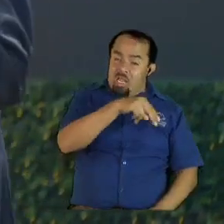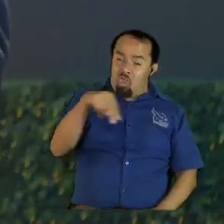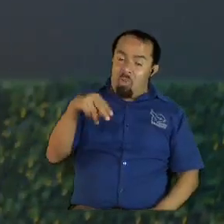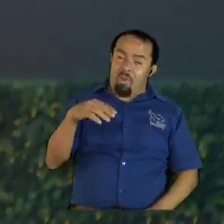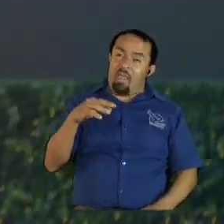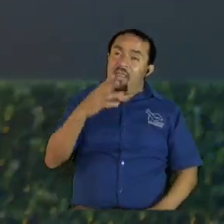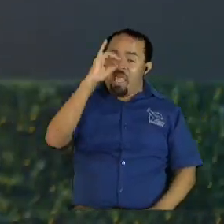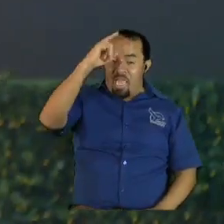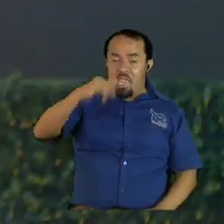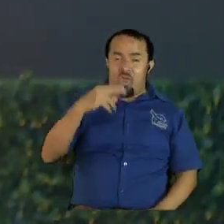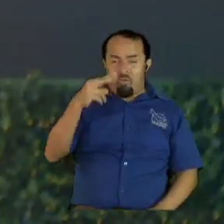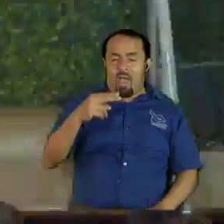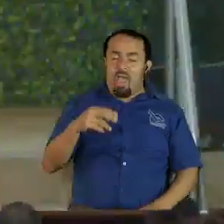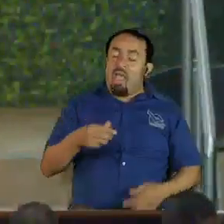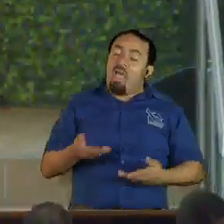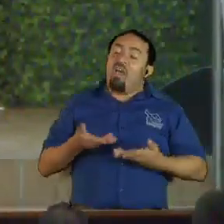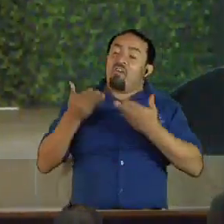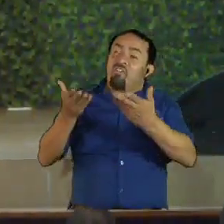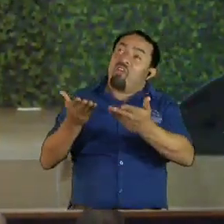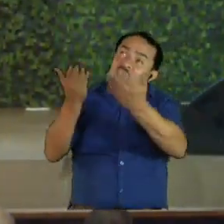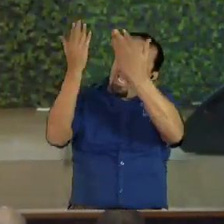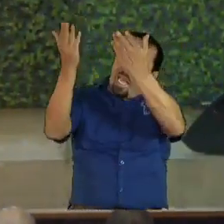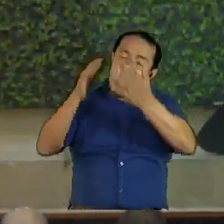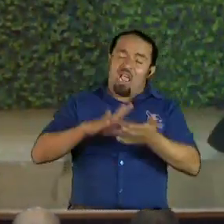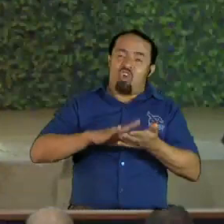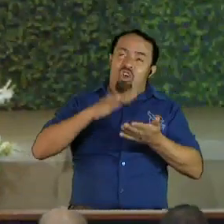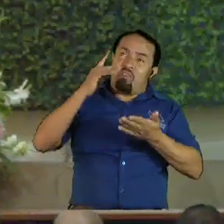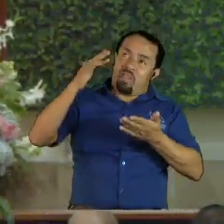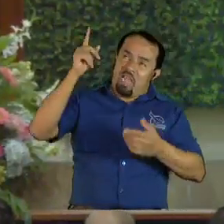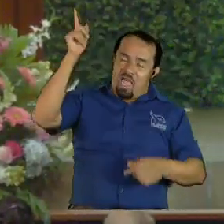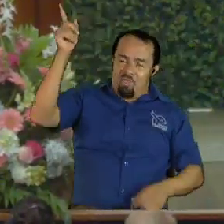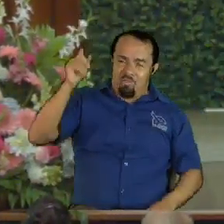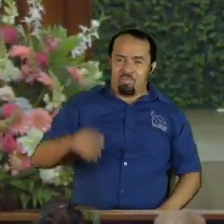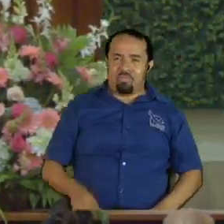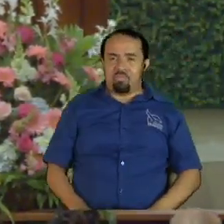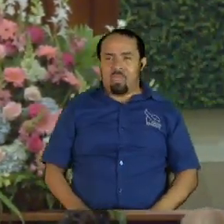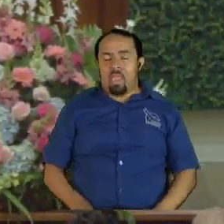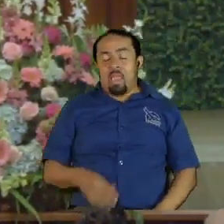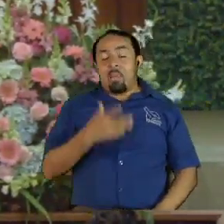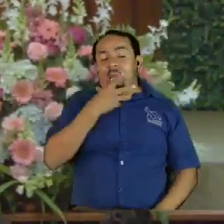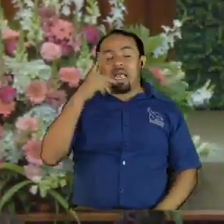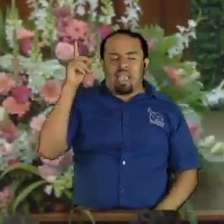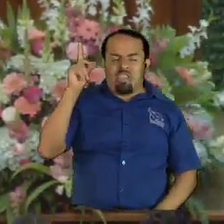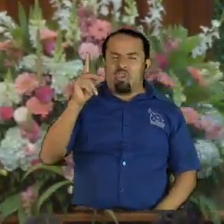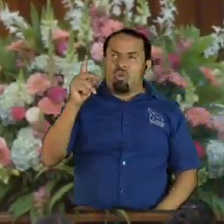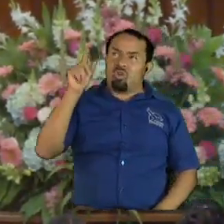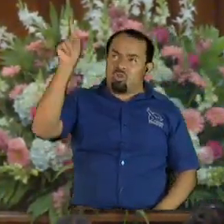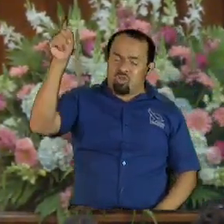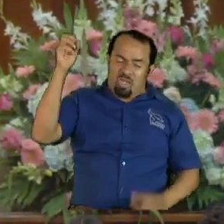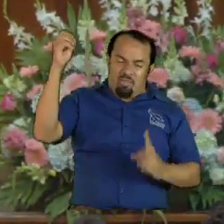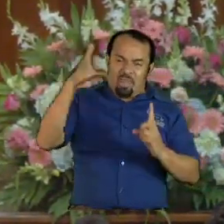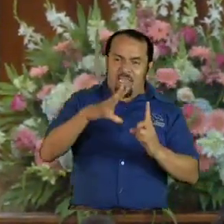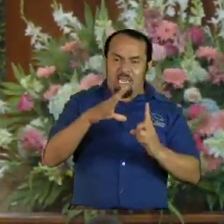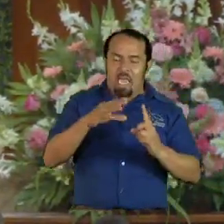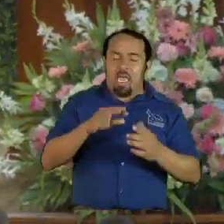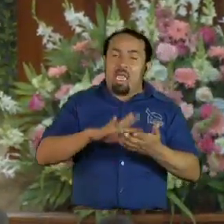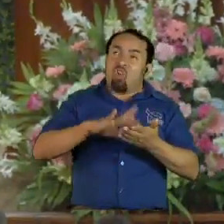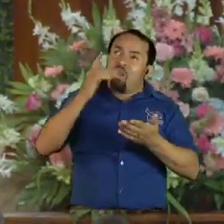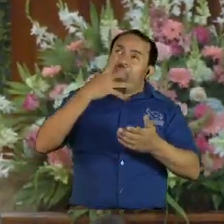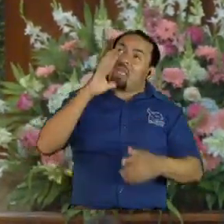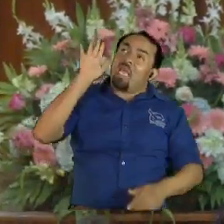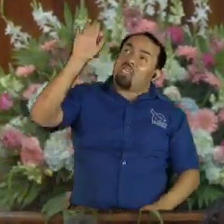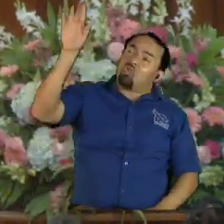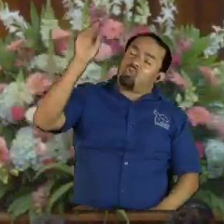por castigo que está así, sino que para que Dios le bendiga y glorifique su nombre y mucha gente sea